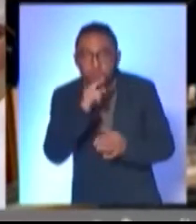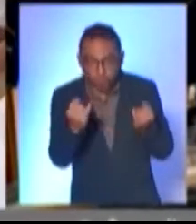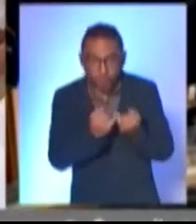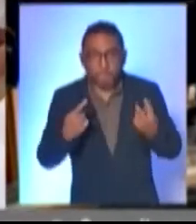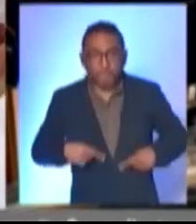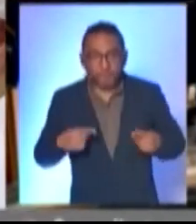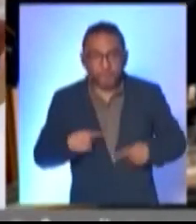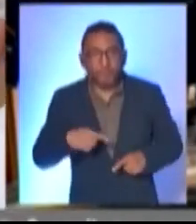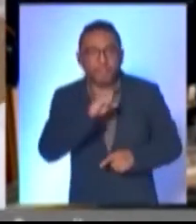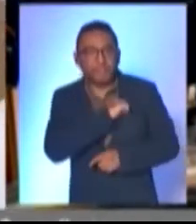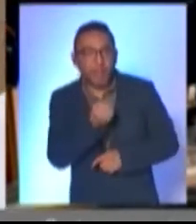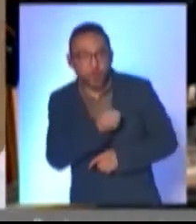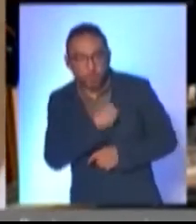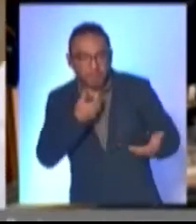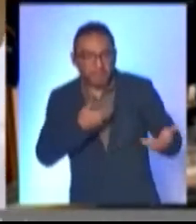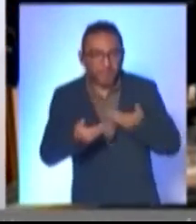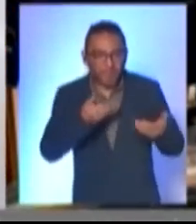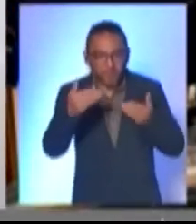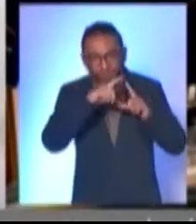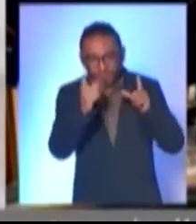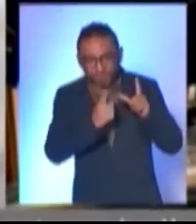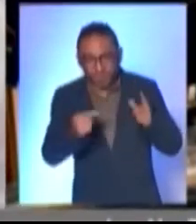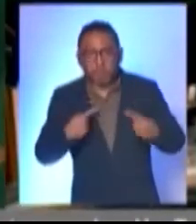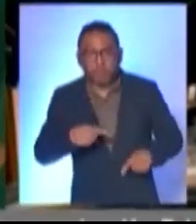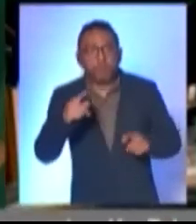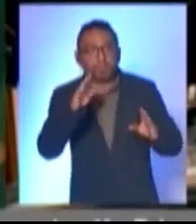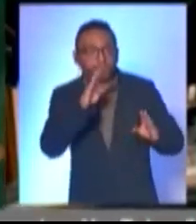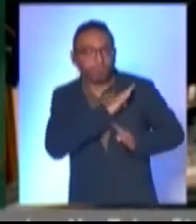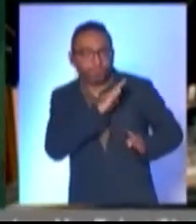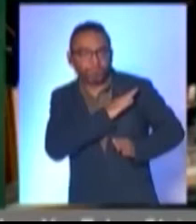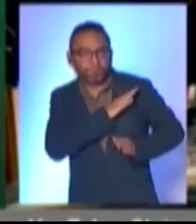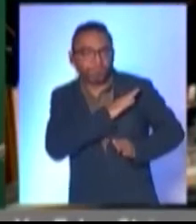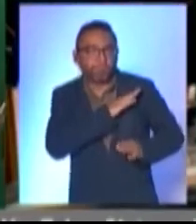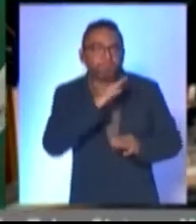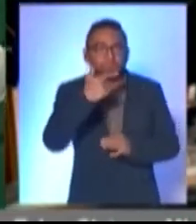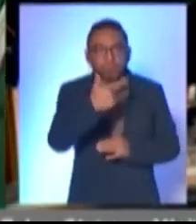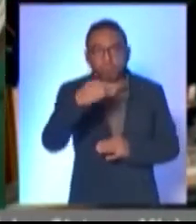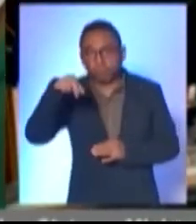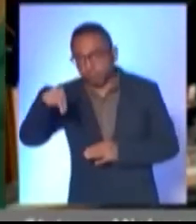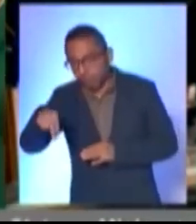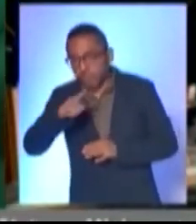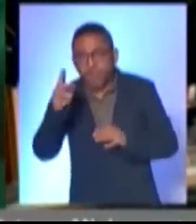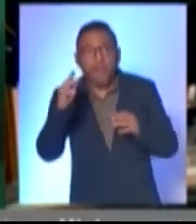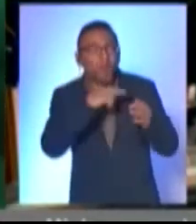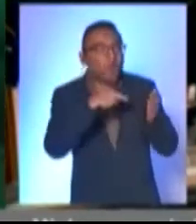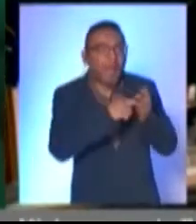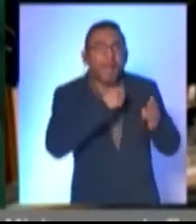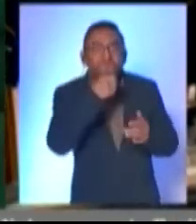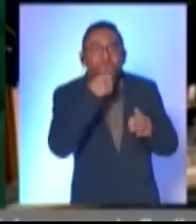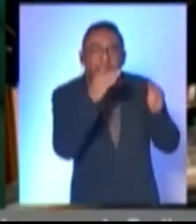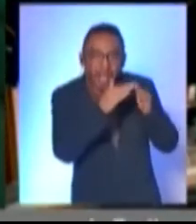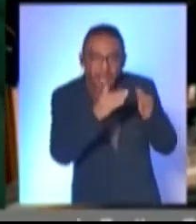de salud, servidores de la nación y elementos de las Fuerzas Armadas han visitado asilos y centros de readaptación para